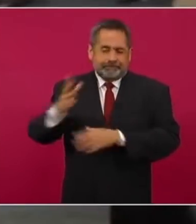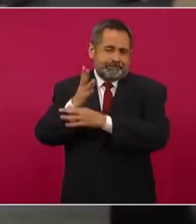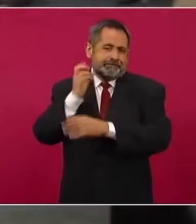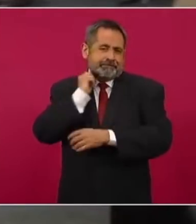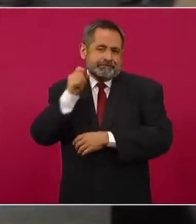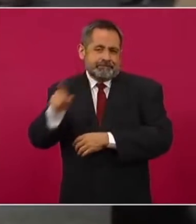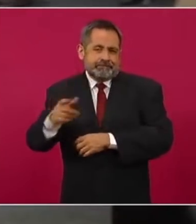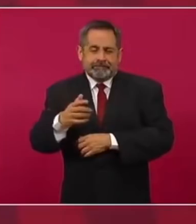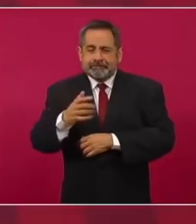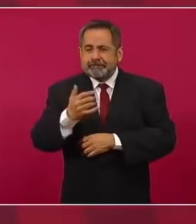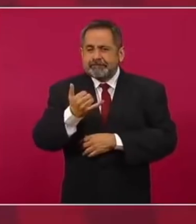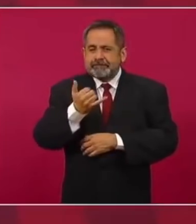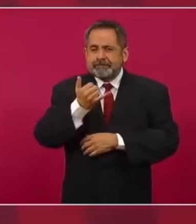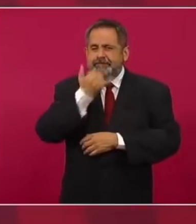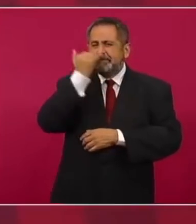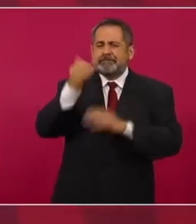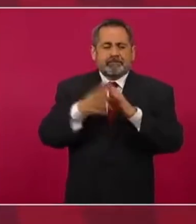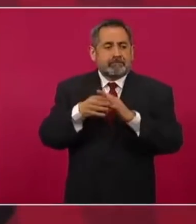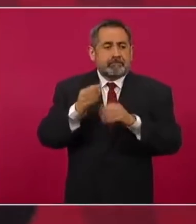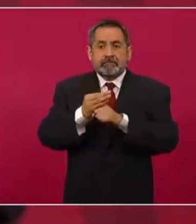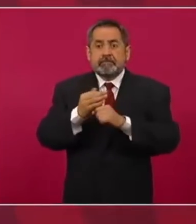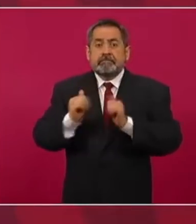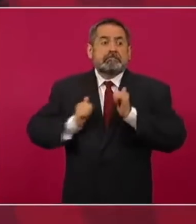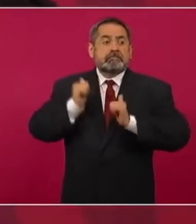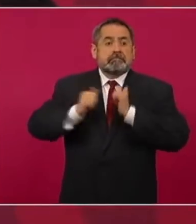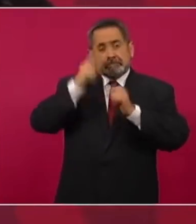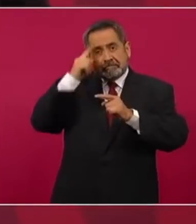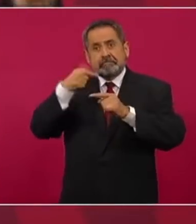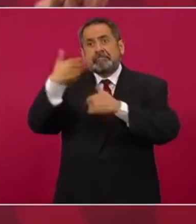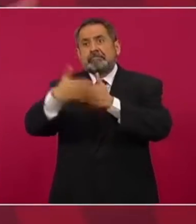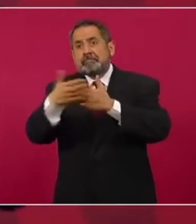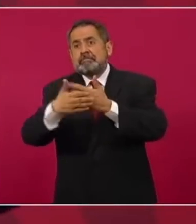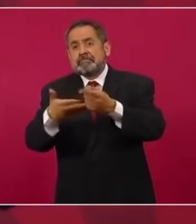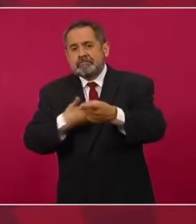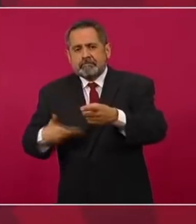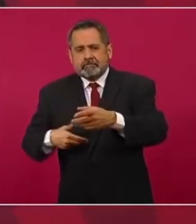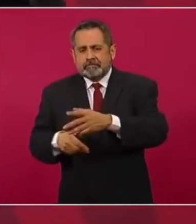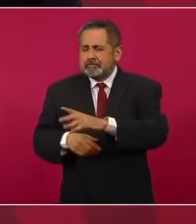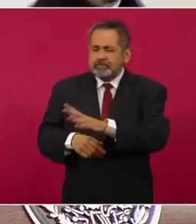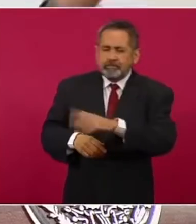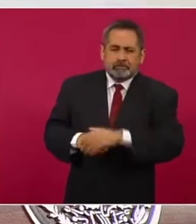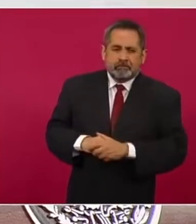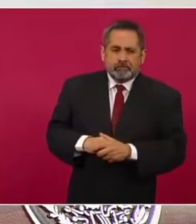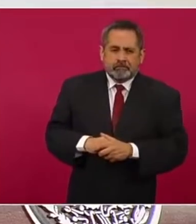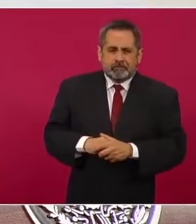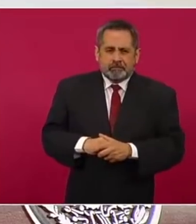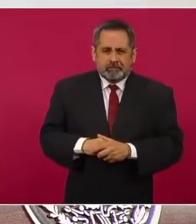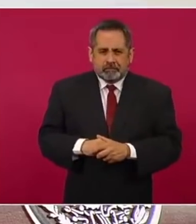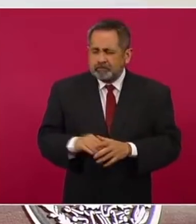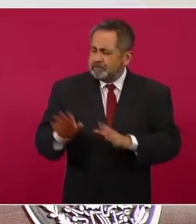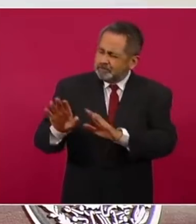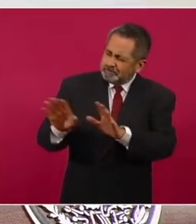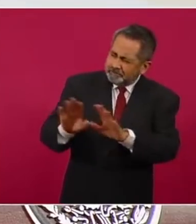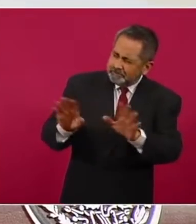ejemplo, de las corcholatas. No, porque no adelantarla es el porfiriato.